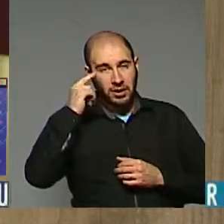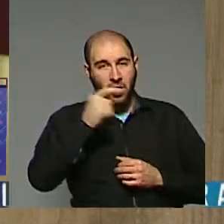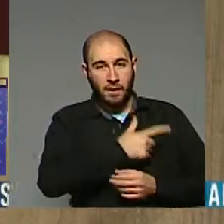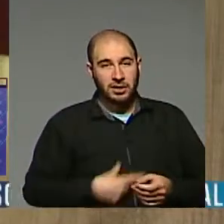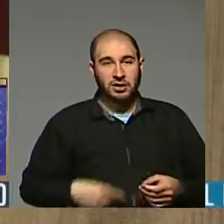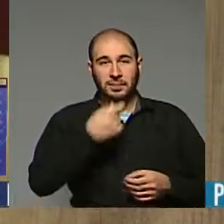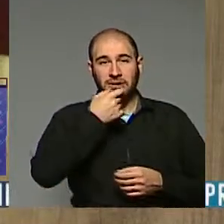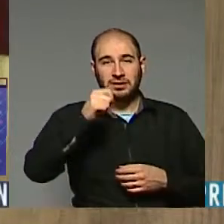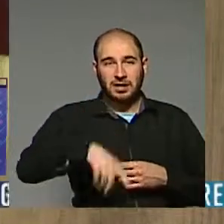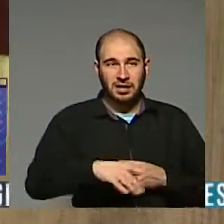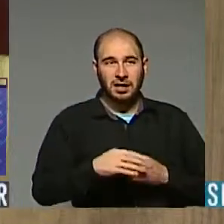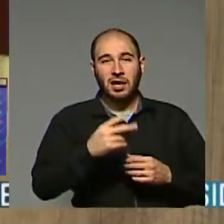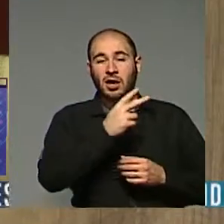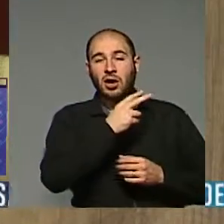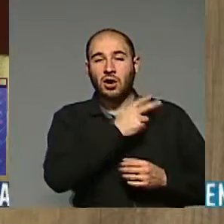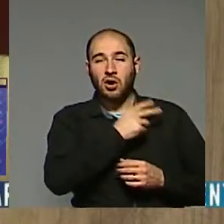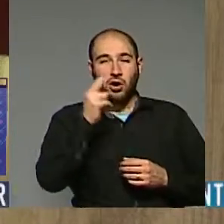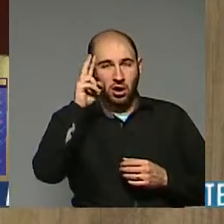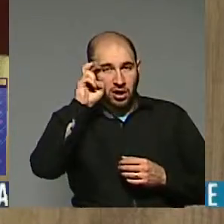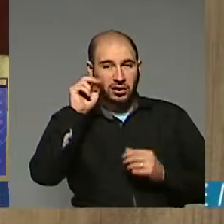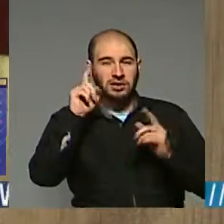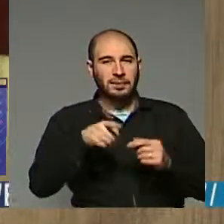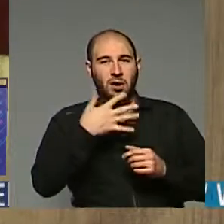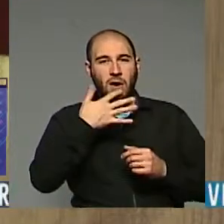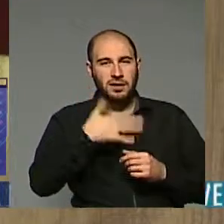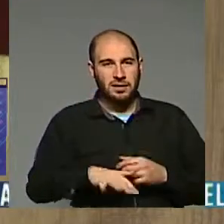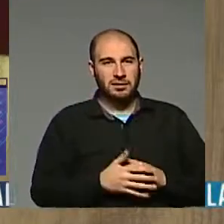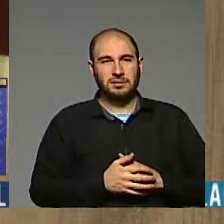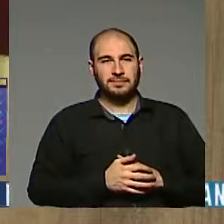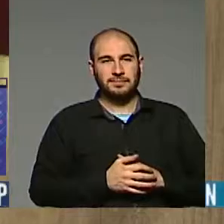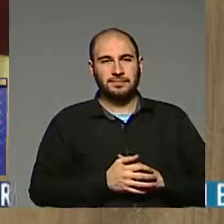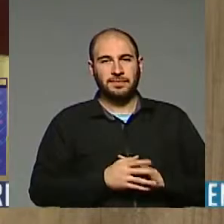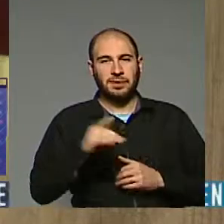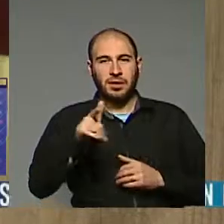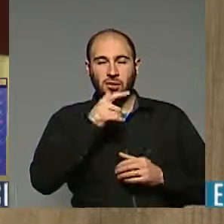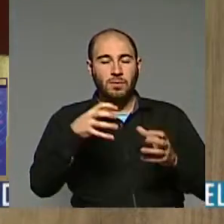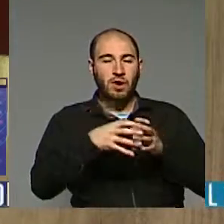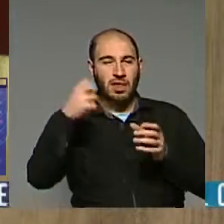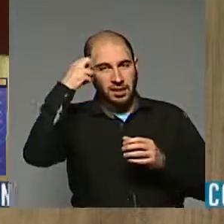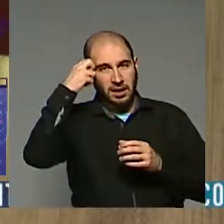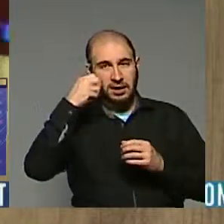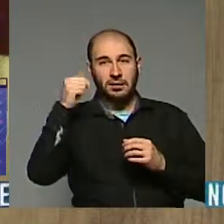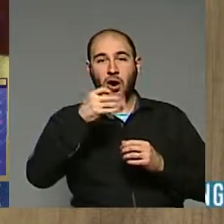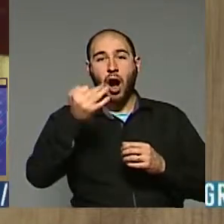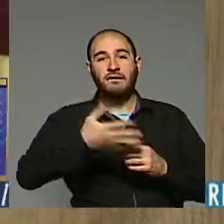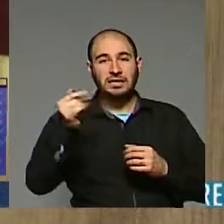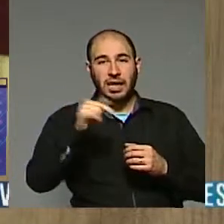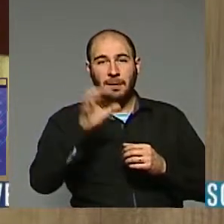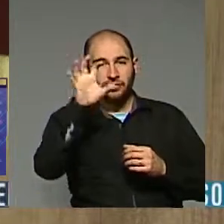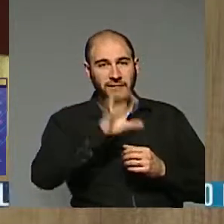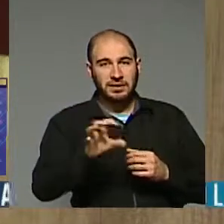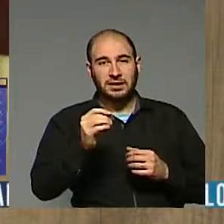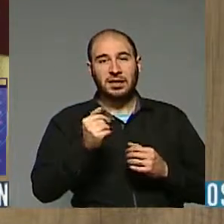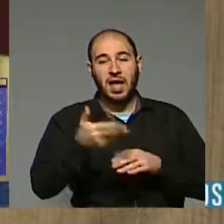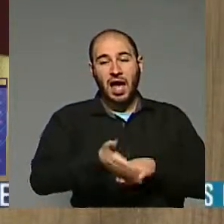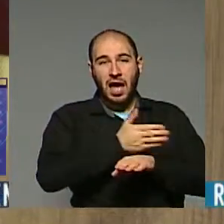gobierno mendocino, encabezado por Cornejo, también hacen esta lectura, a pesar de ser radicales, dicen. Son los oficialismos en las provincias